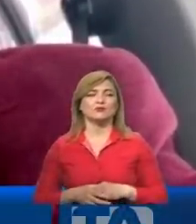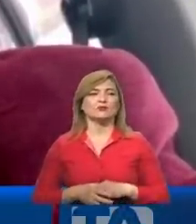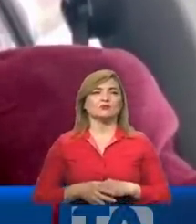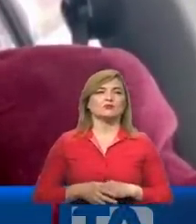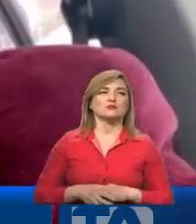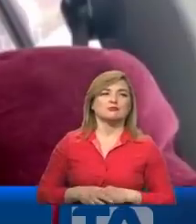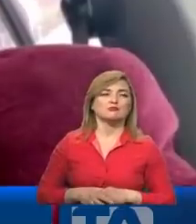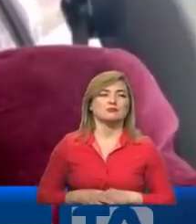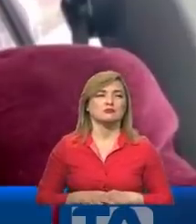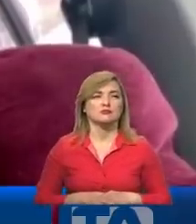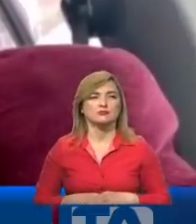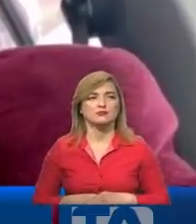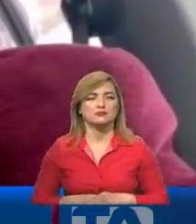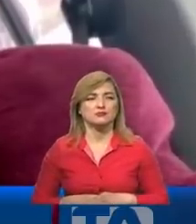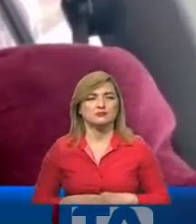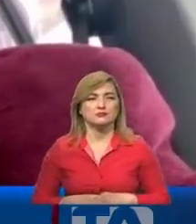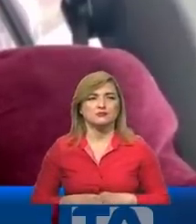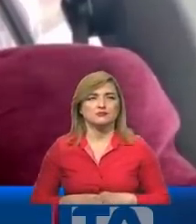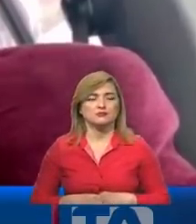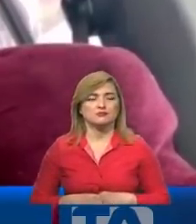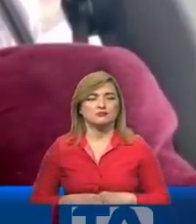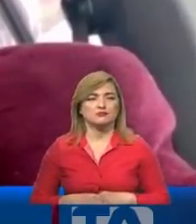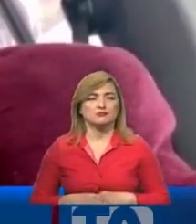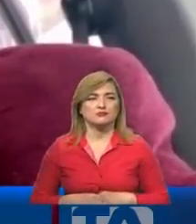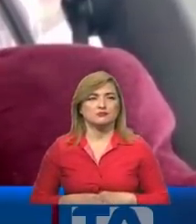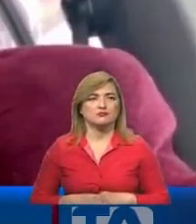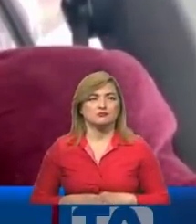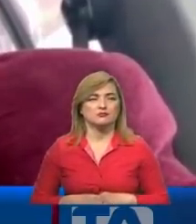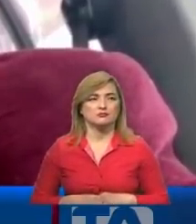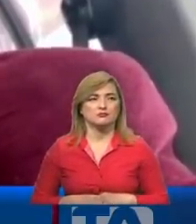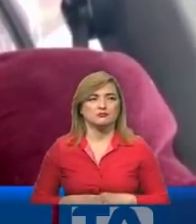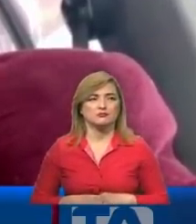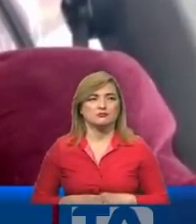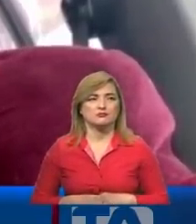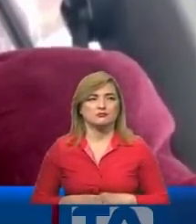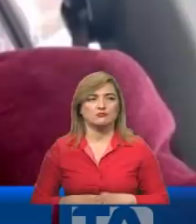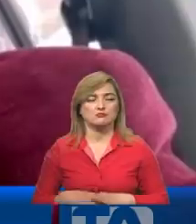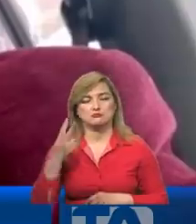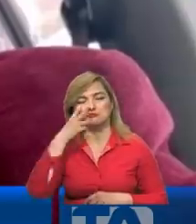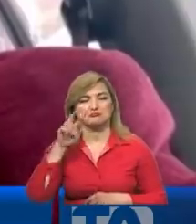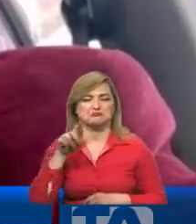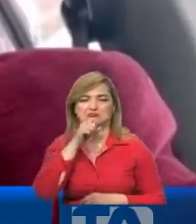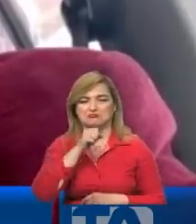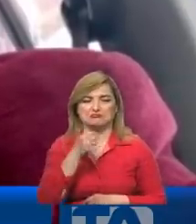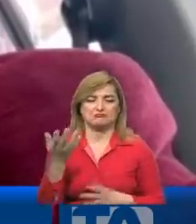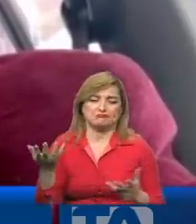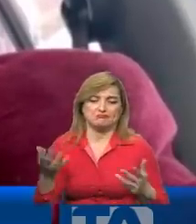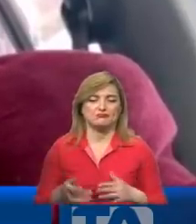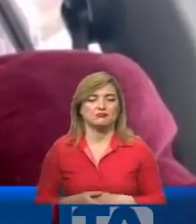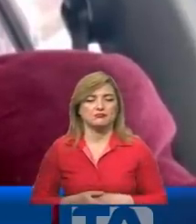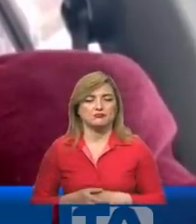pueden ser utilizados por su deterioro, que efectivamente ustedes lo han comprobado y lo han visto, y esas